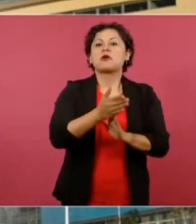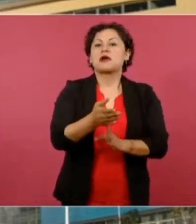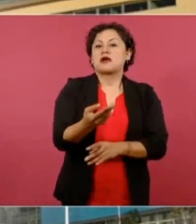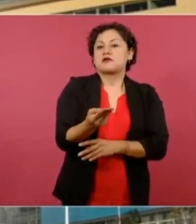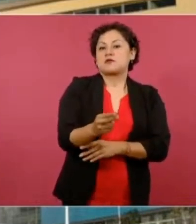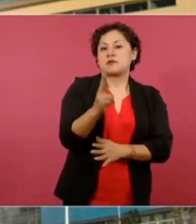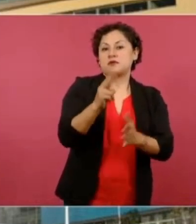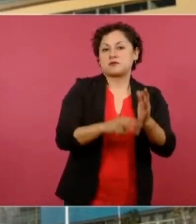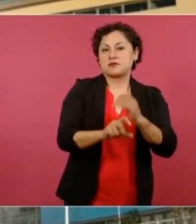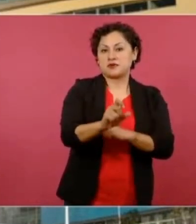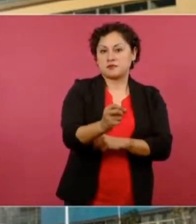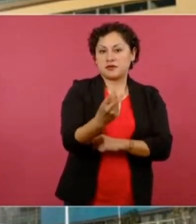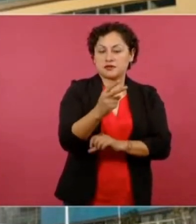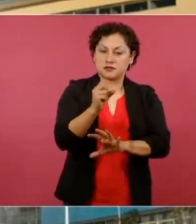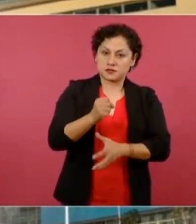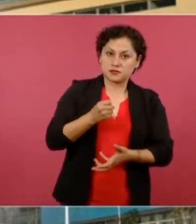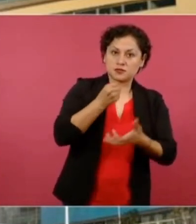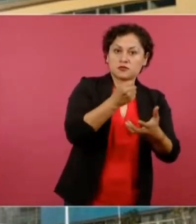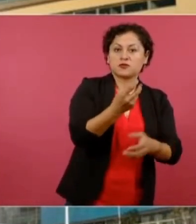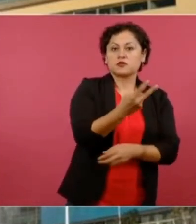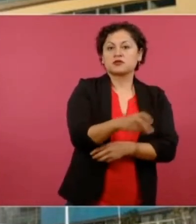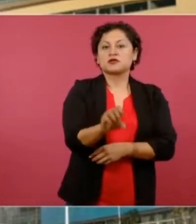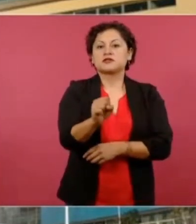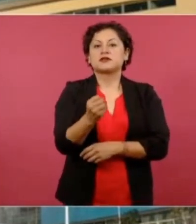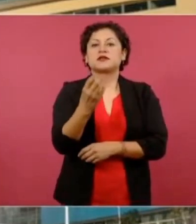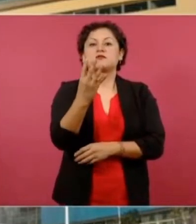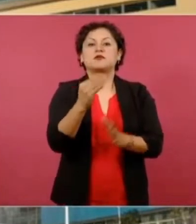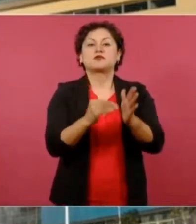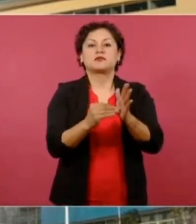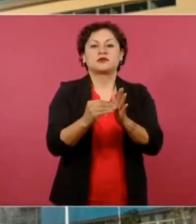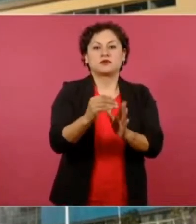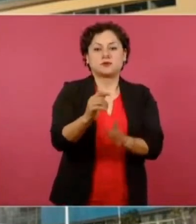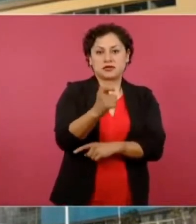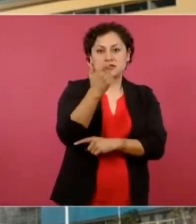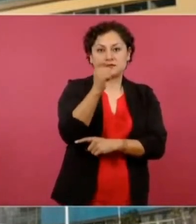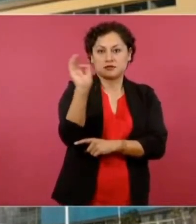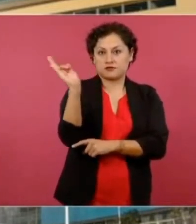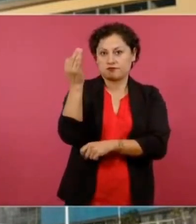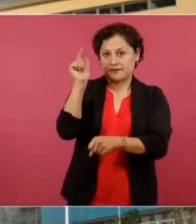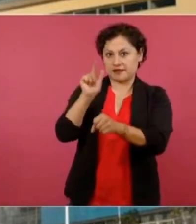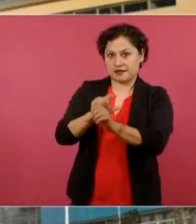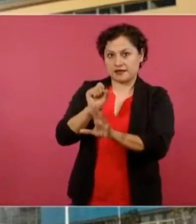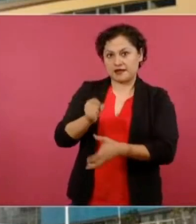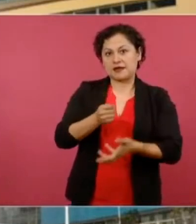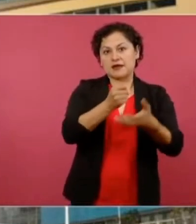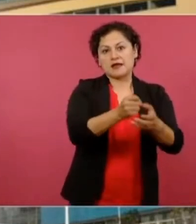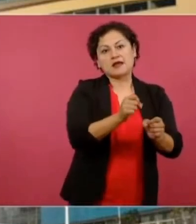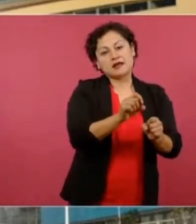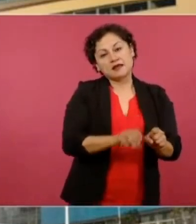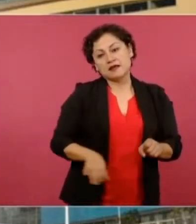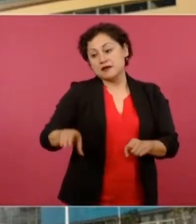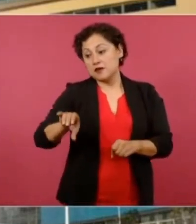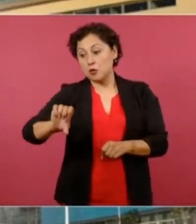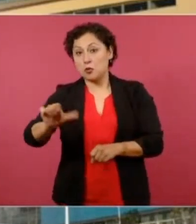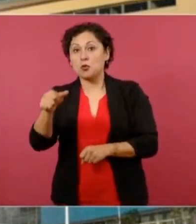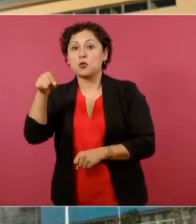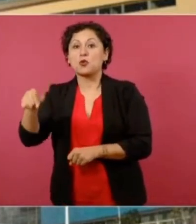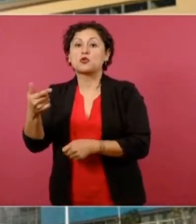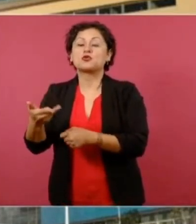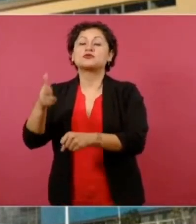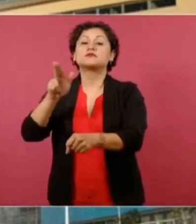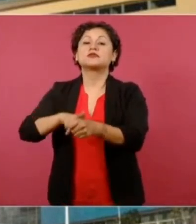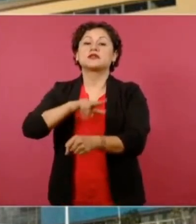de 664 millones de pesos del Gobierno federal y adicionalmente también se puso en operación el Hospital General Miguel